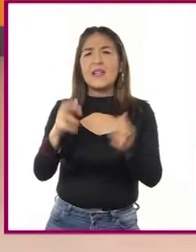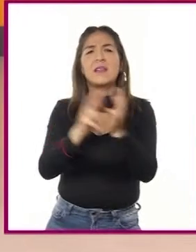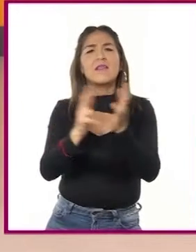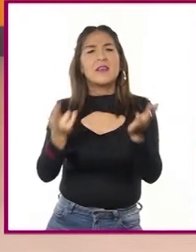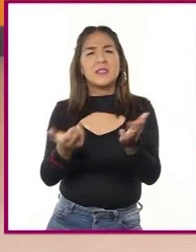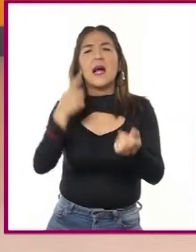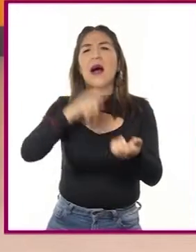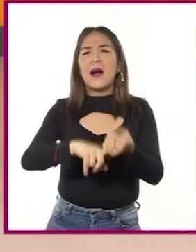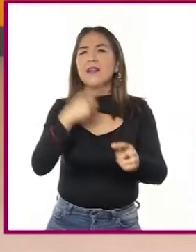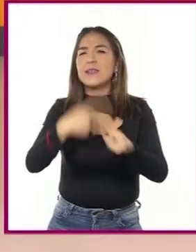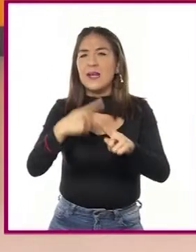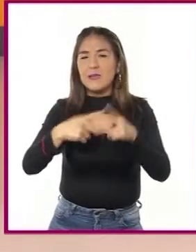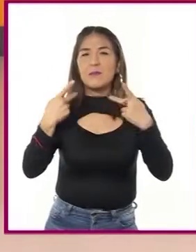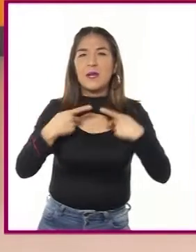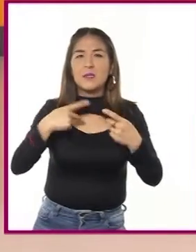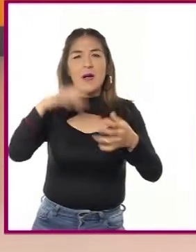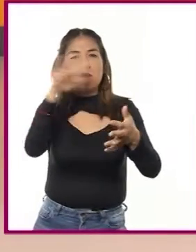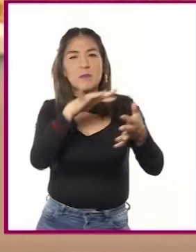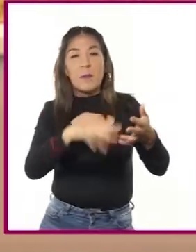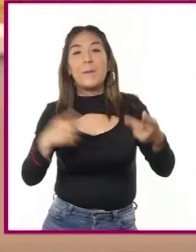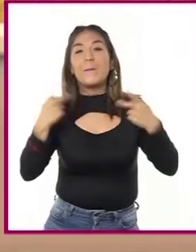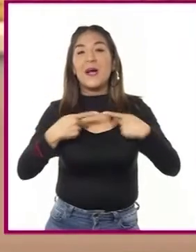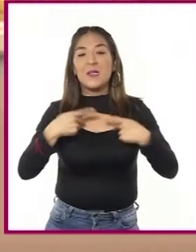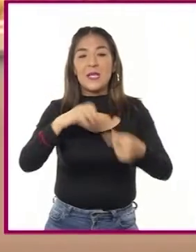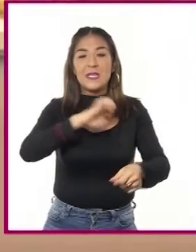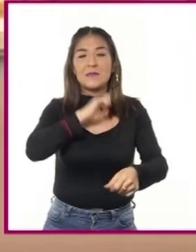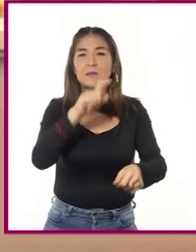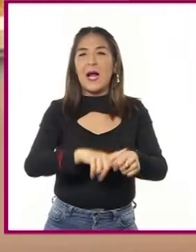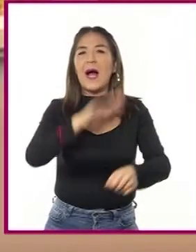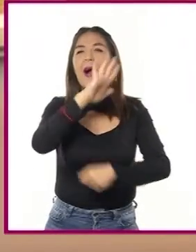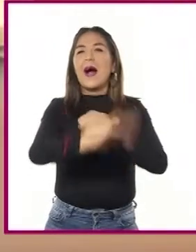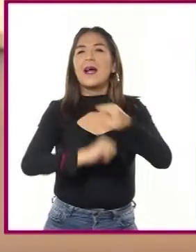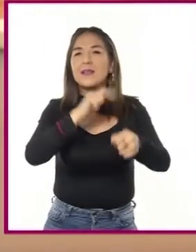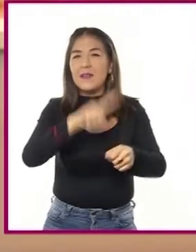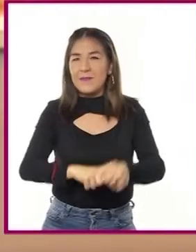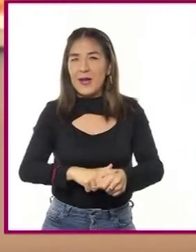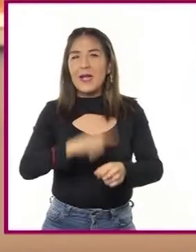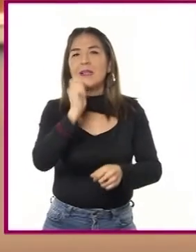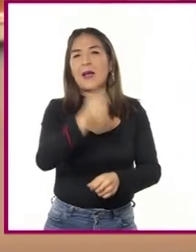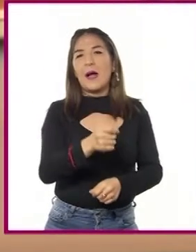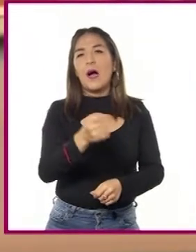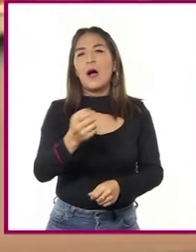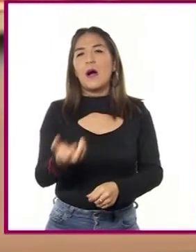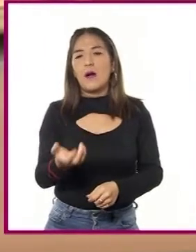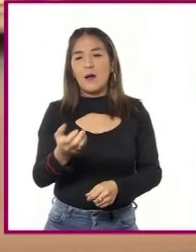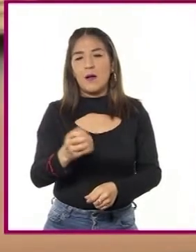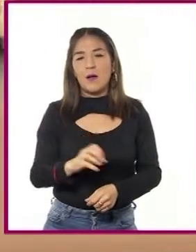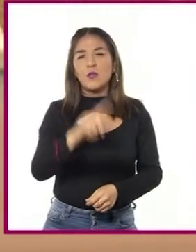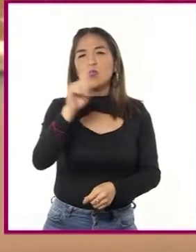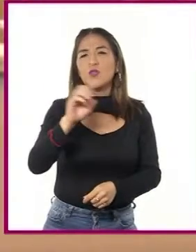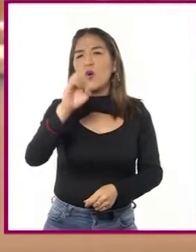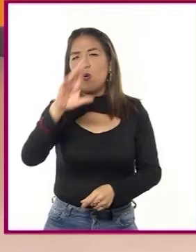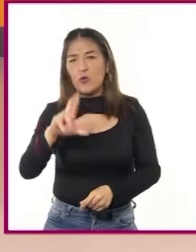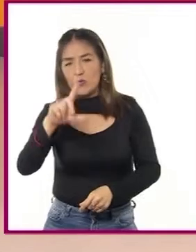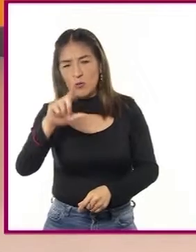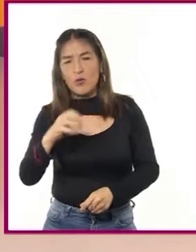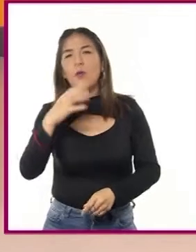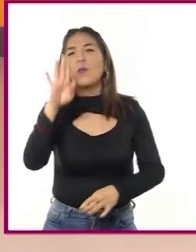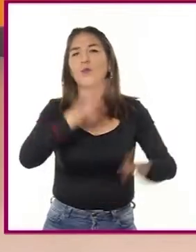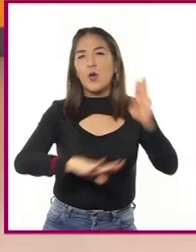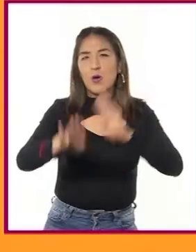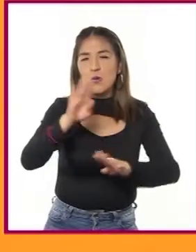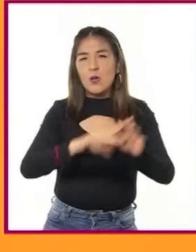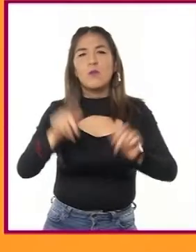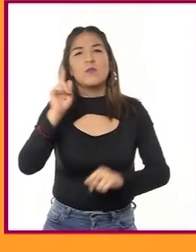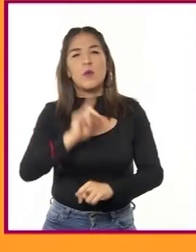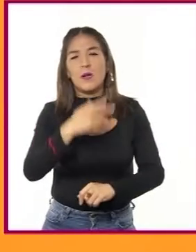están dirigidas a las y los especialistas en animales, como lo pueden ser los zoólogos, biólogos, biólogas, entre